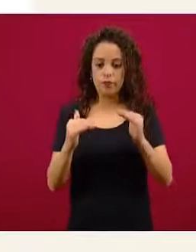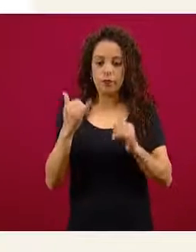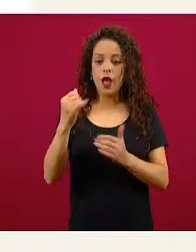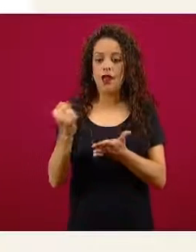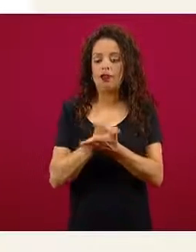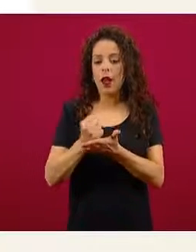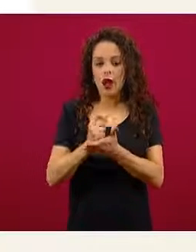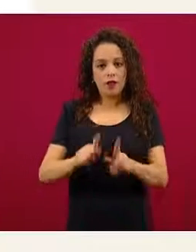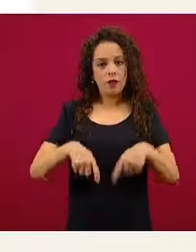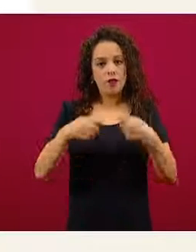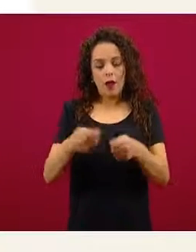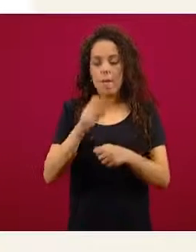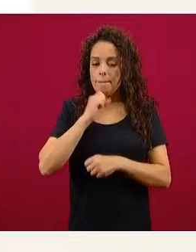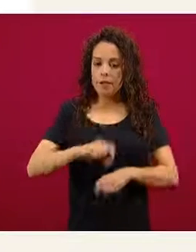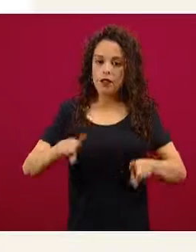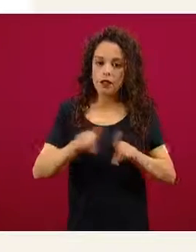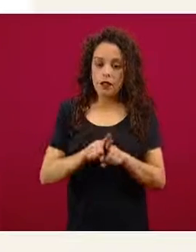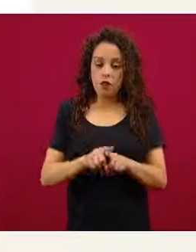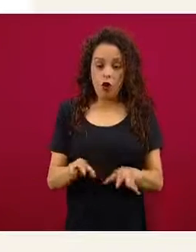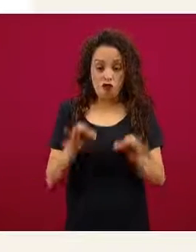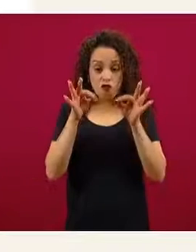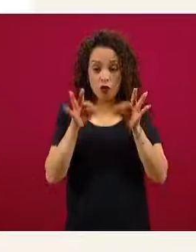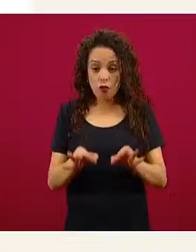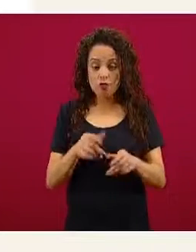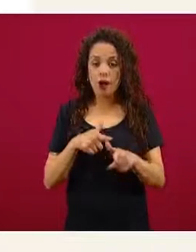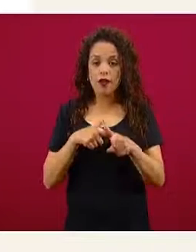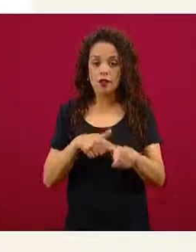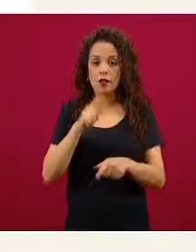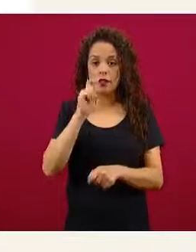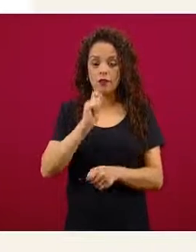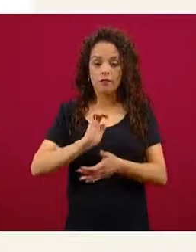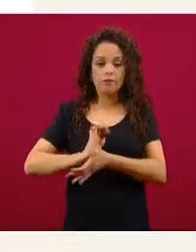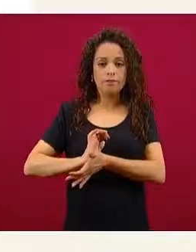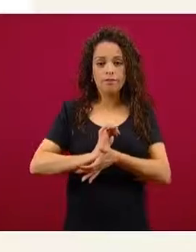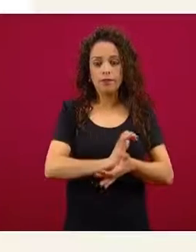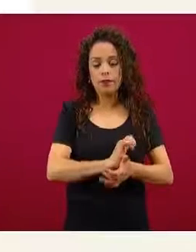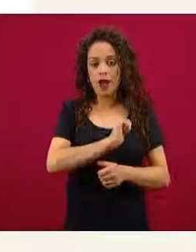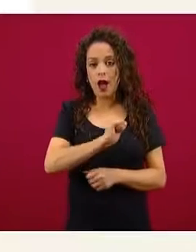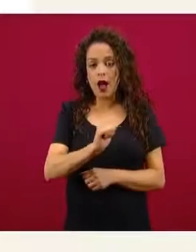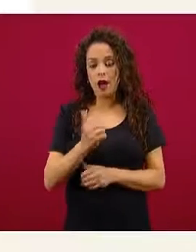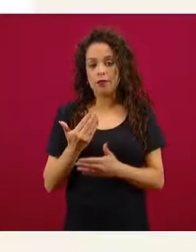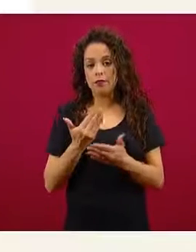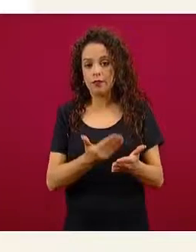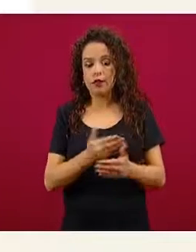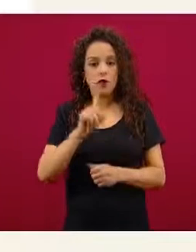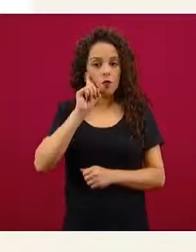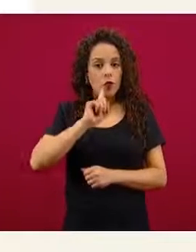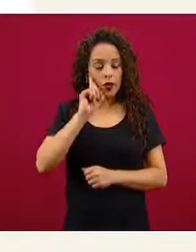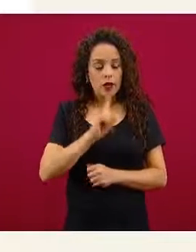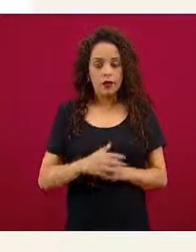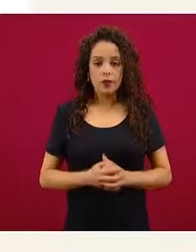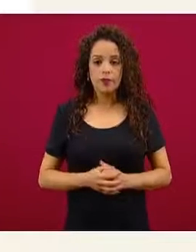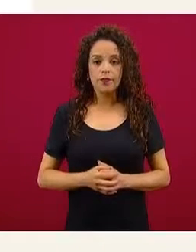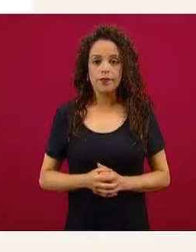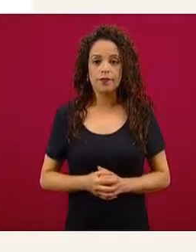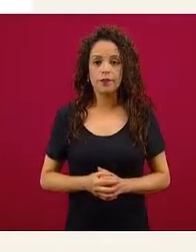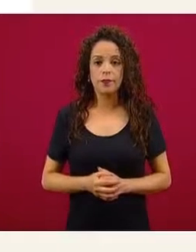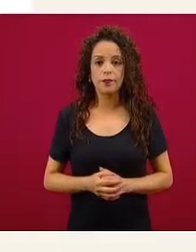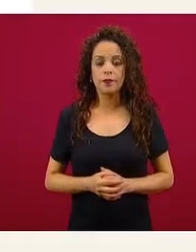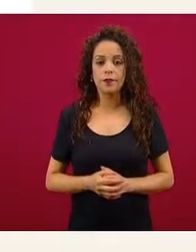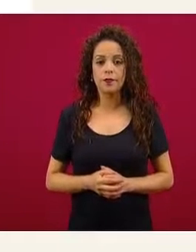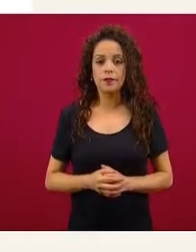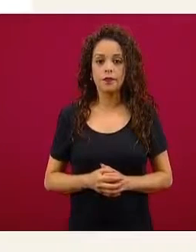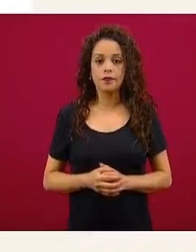formal sigue siendo discriminado el sector de las mujeres. Entonces, ahí hay una